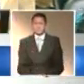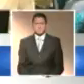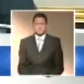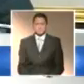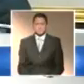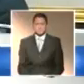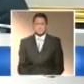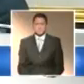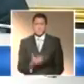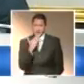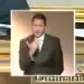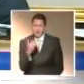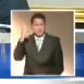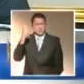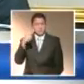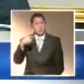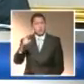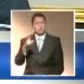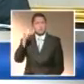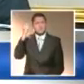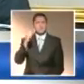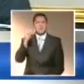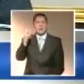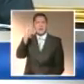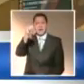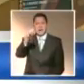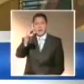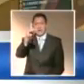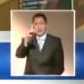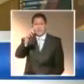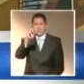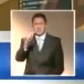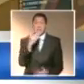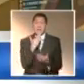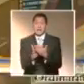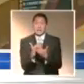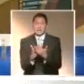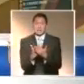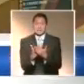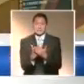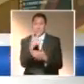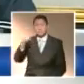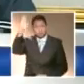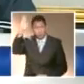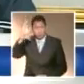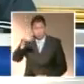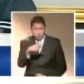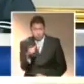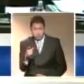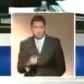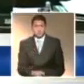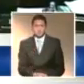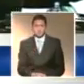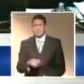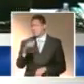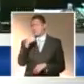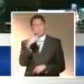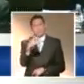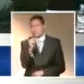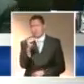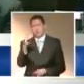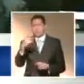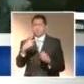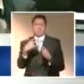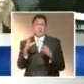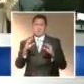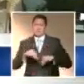que esto no se despache señalándose como un elemento de conspiración simplemente. Los diputados y diputadas que estén de